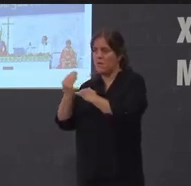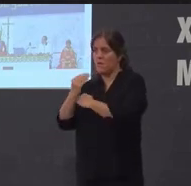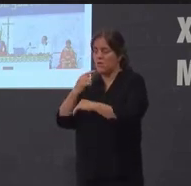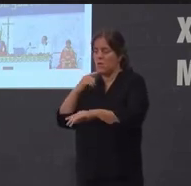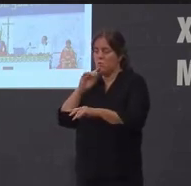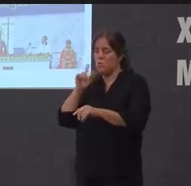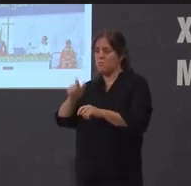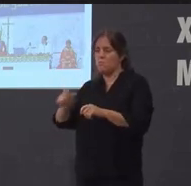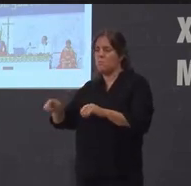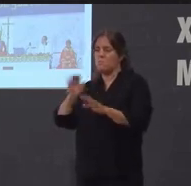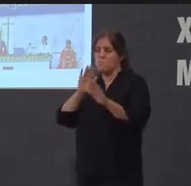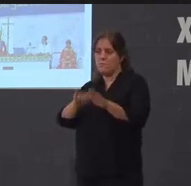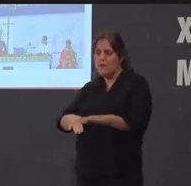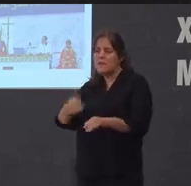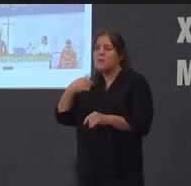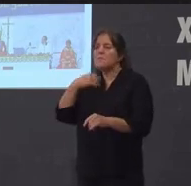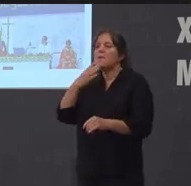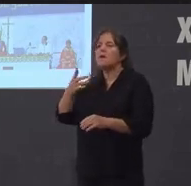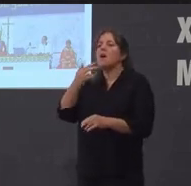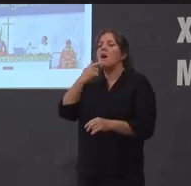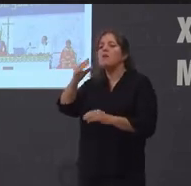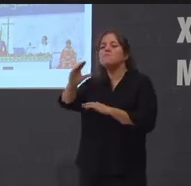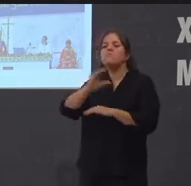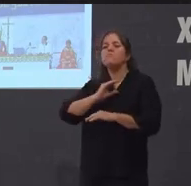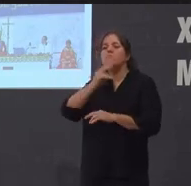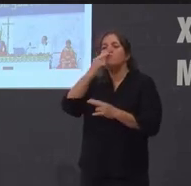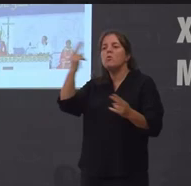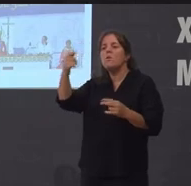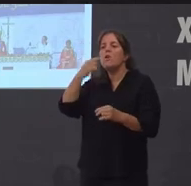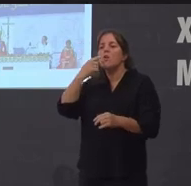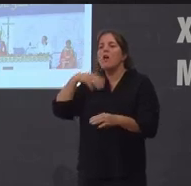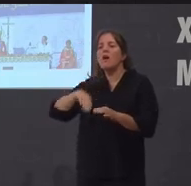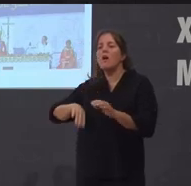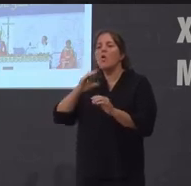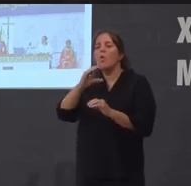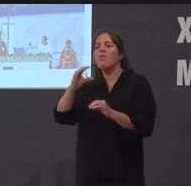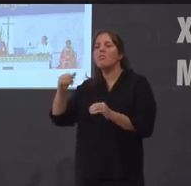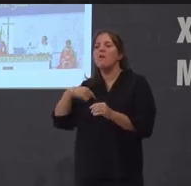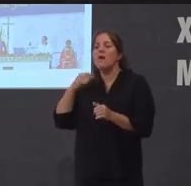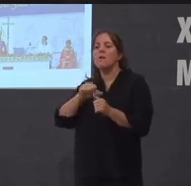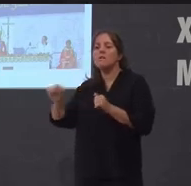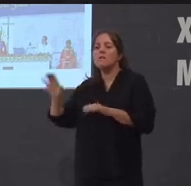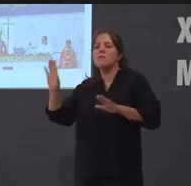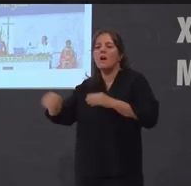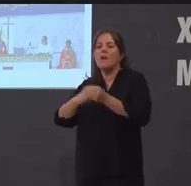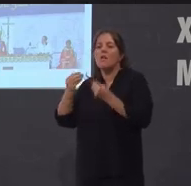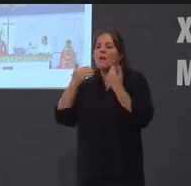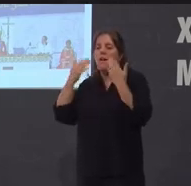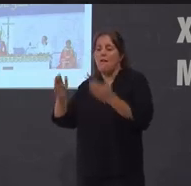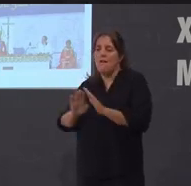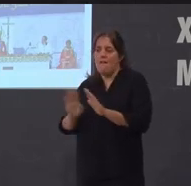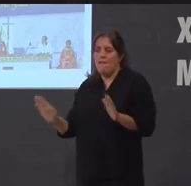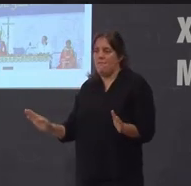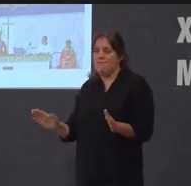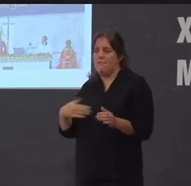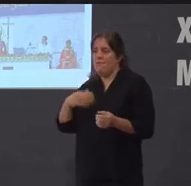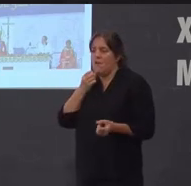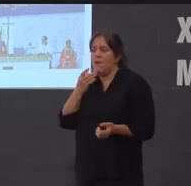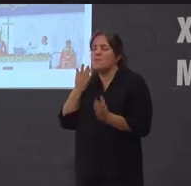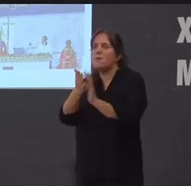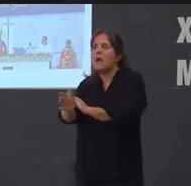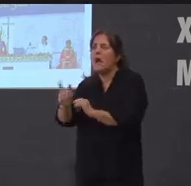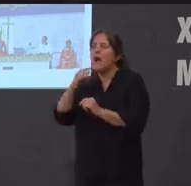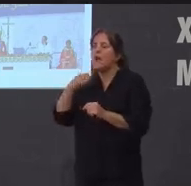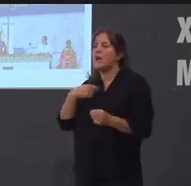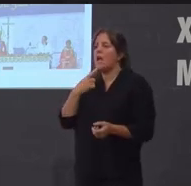polos fieis, etc., recibe uns ingresos públicos que chegan á súa conta, e a partir de aí, a Igrexa fai e desfai. Non ter que dar explicacións